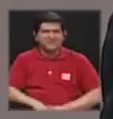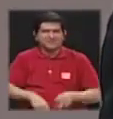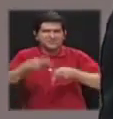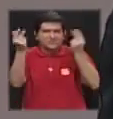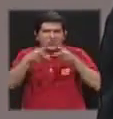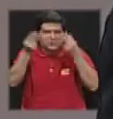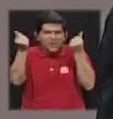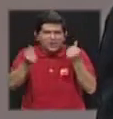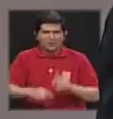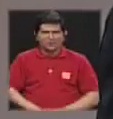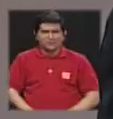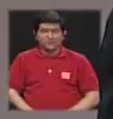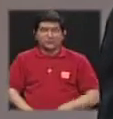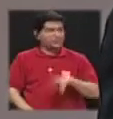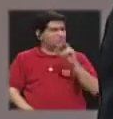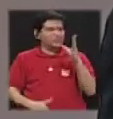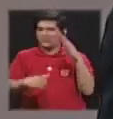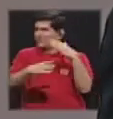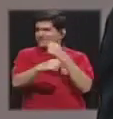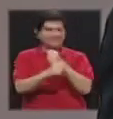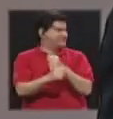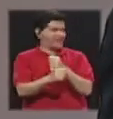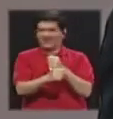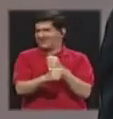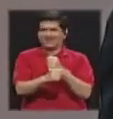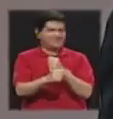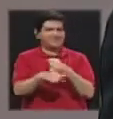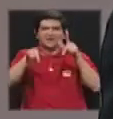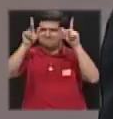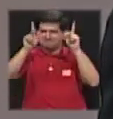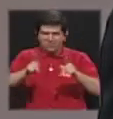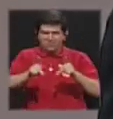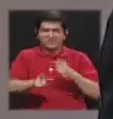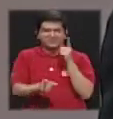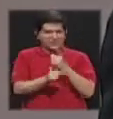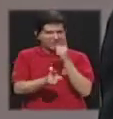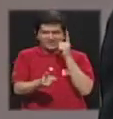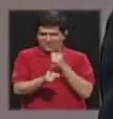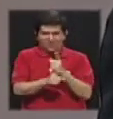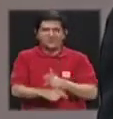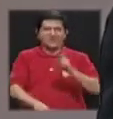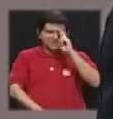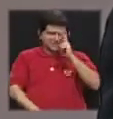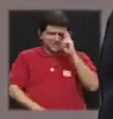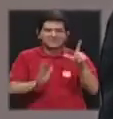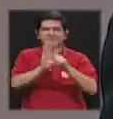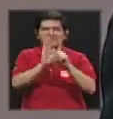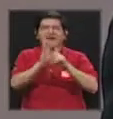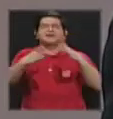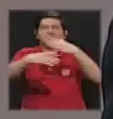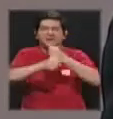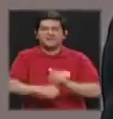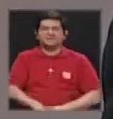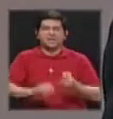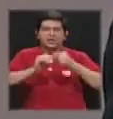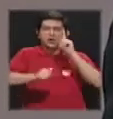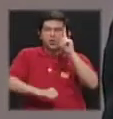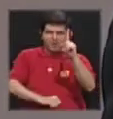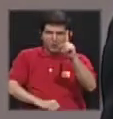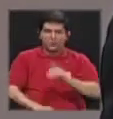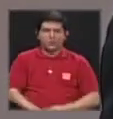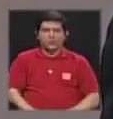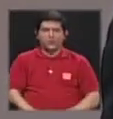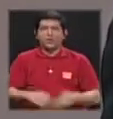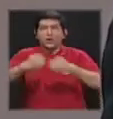costos, revisión de costos, no se hizo por el personal idóneo y reconocido legalmente para hacerlo, número uno. Uh-huh. Y por